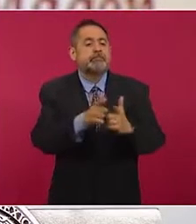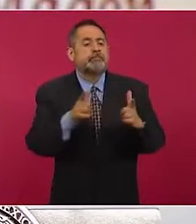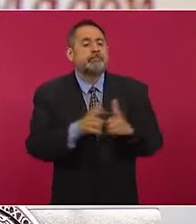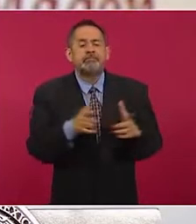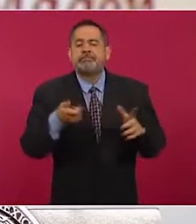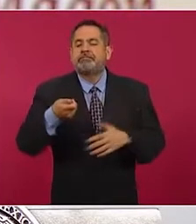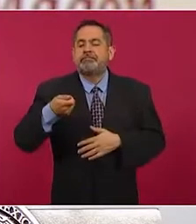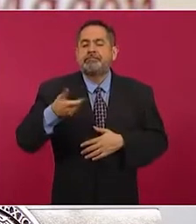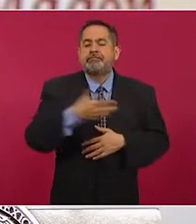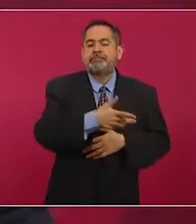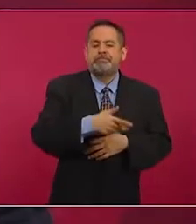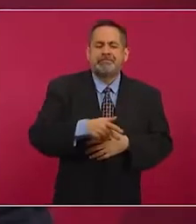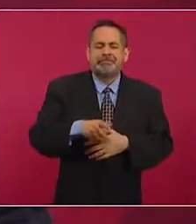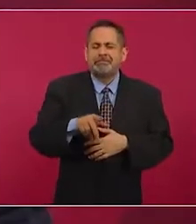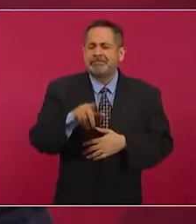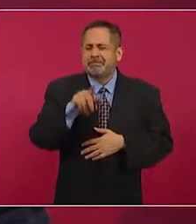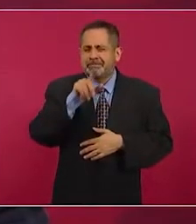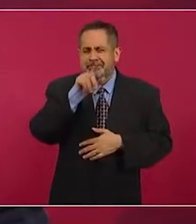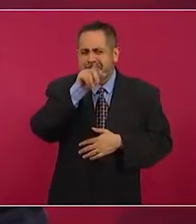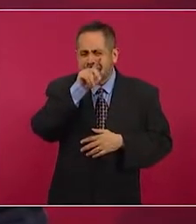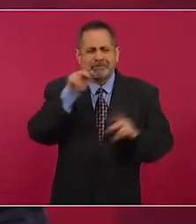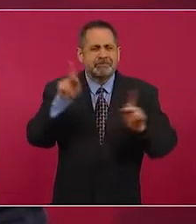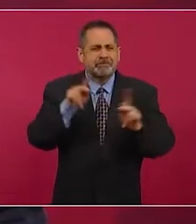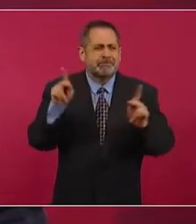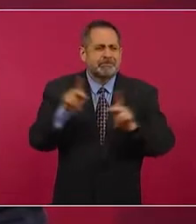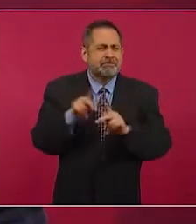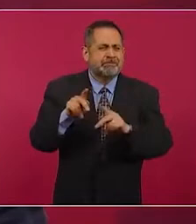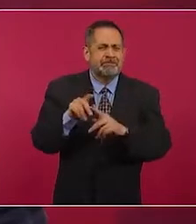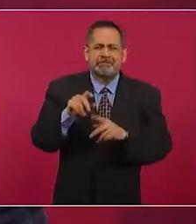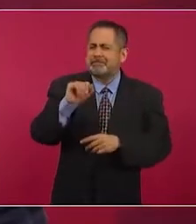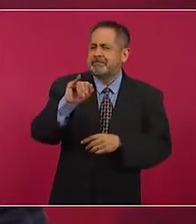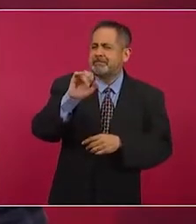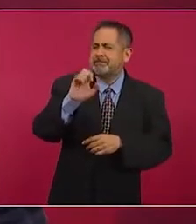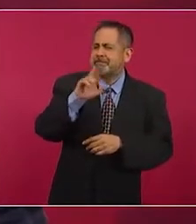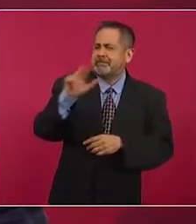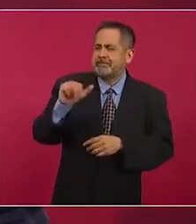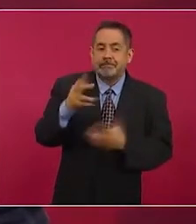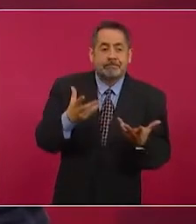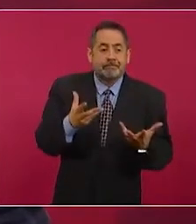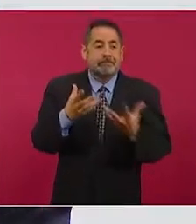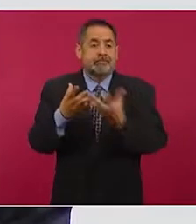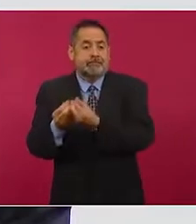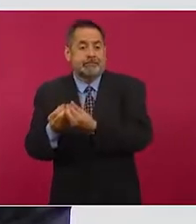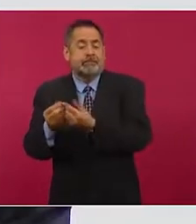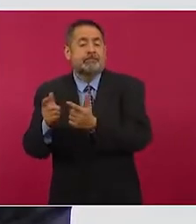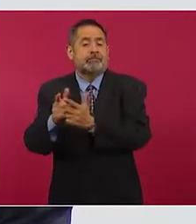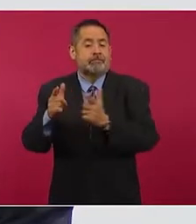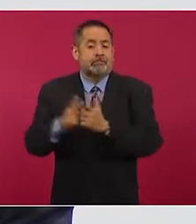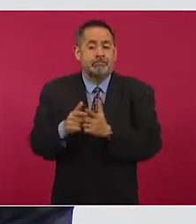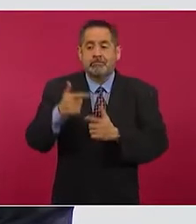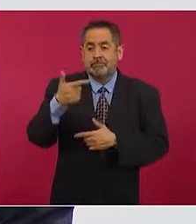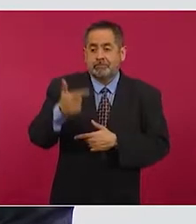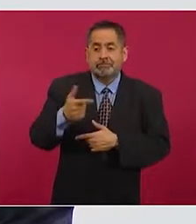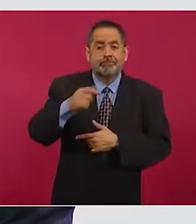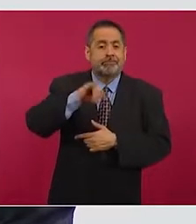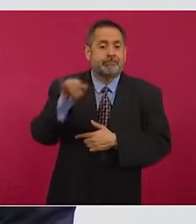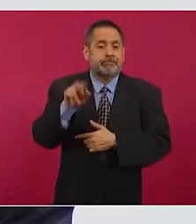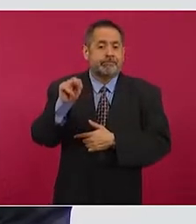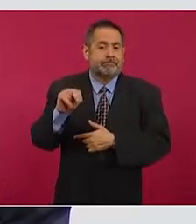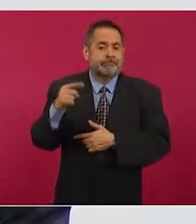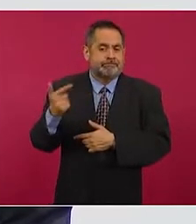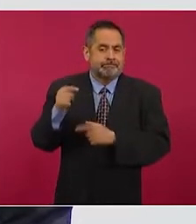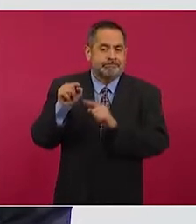llamar Pájaro Sierra, son grupos ligados al Cártel Jalisco Nueva Generación, se tienen ubicadas entradas